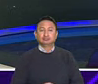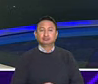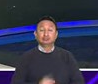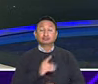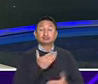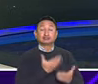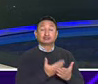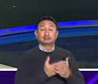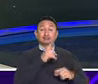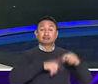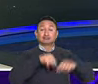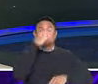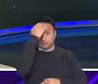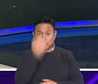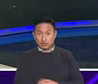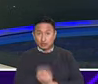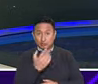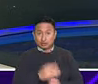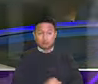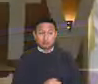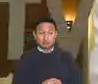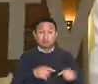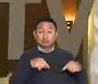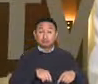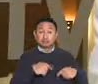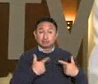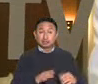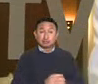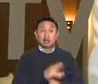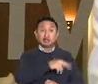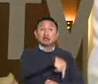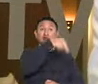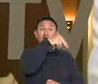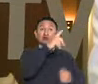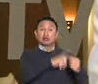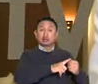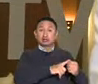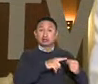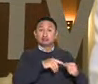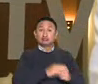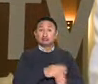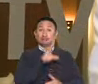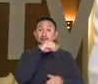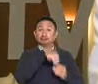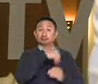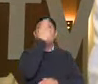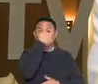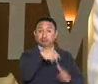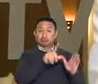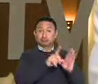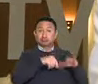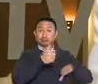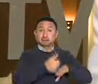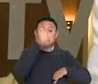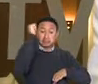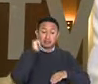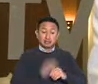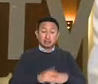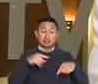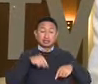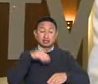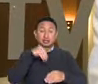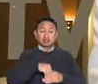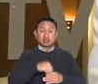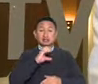Bien, amigos, buenos días. Bueno, prácticamente estamos en el norte de la ciudad, en uno de los hoteles donde funcionó el centro de mando